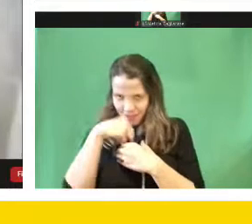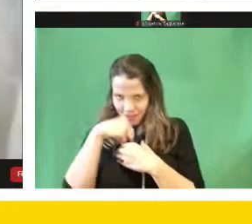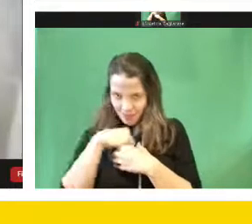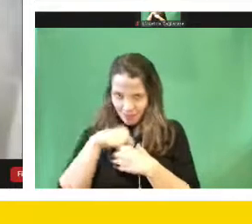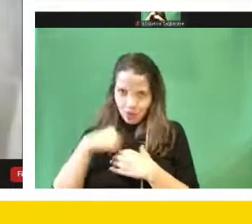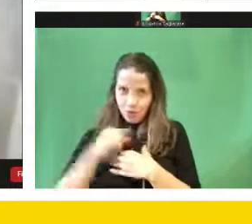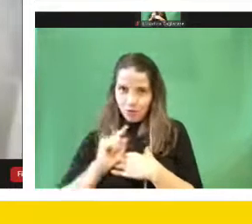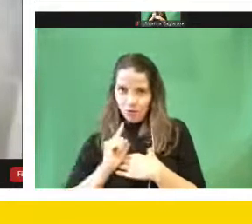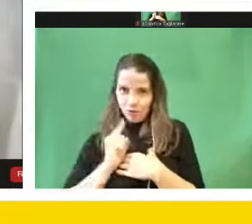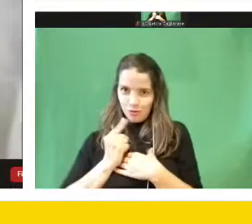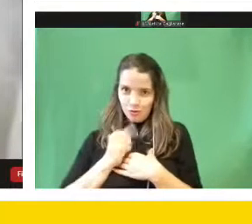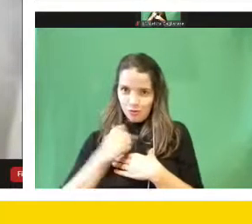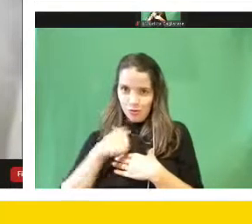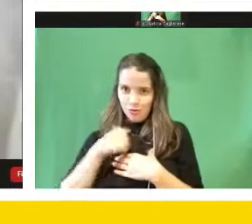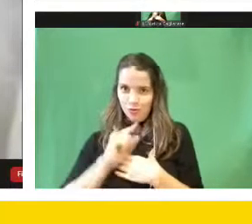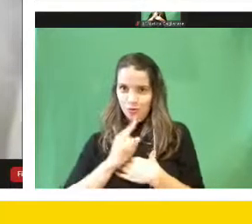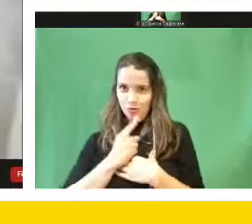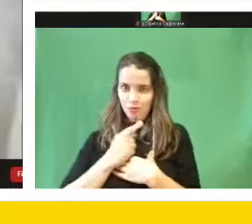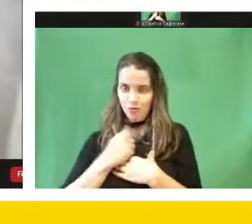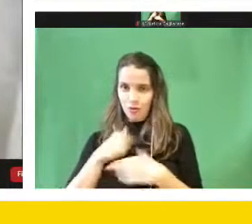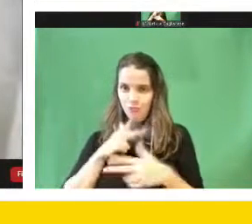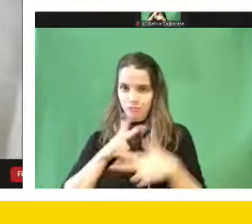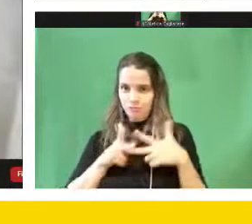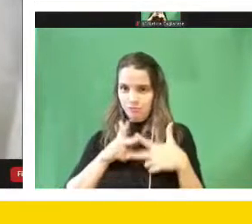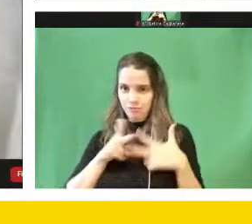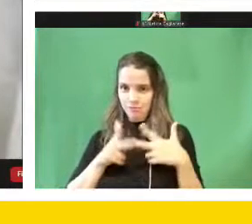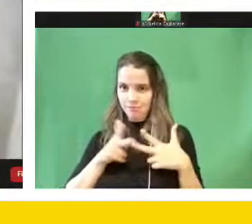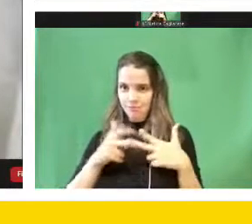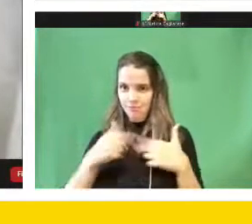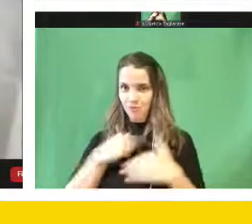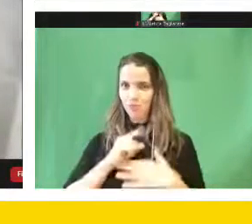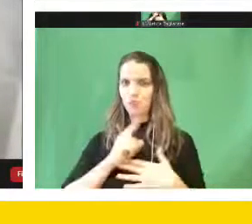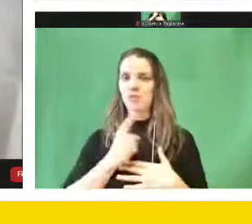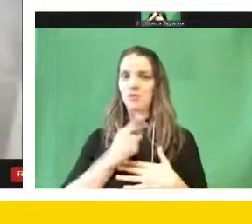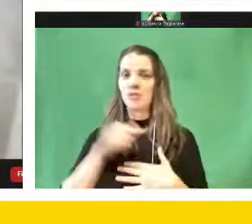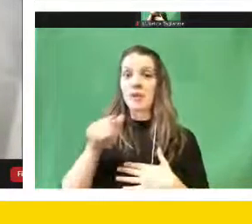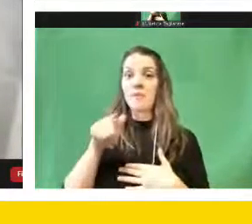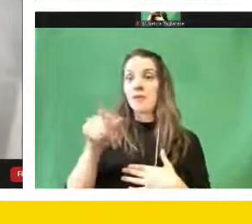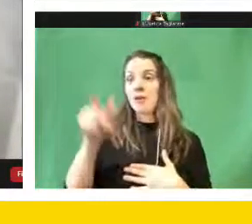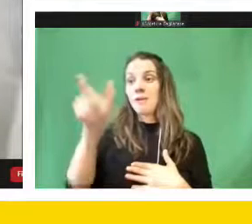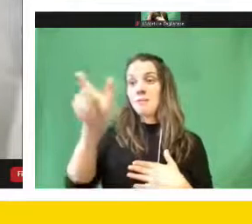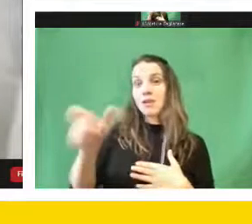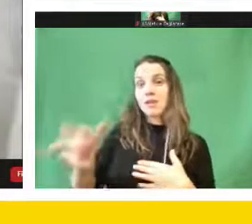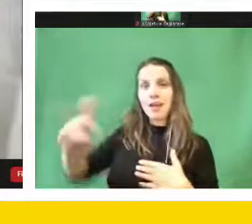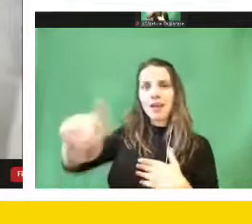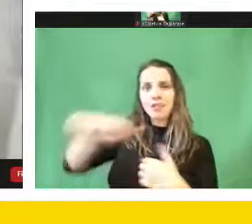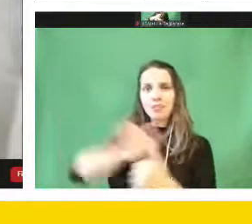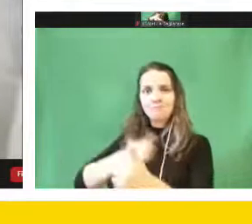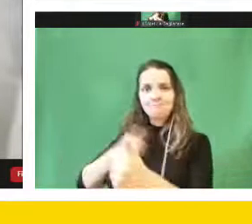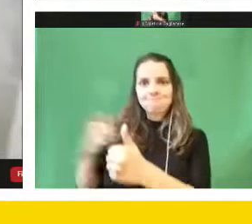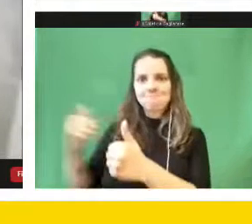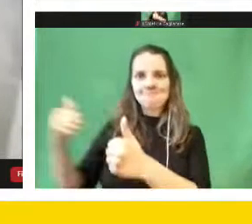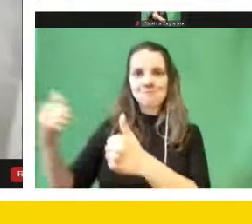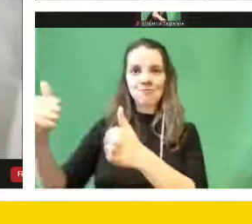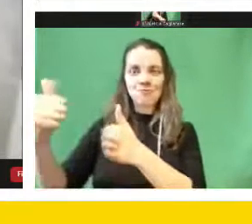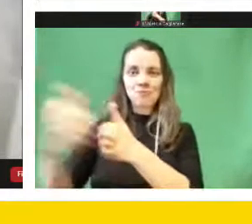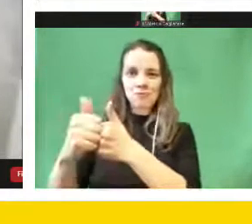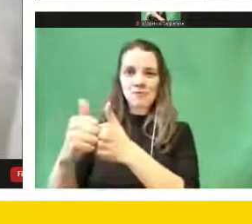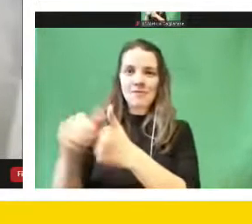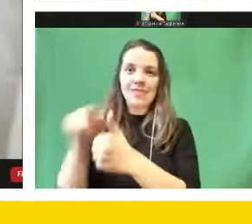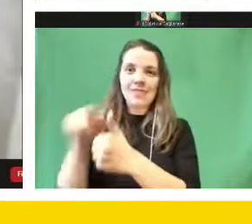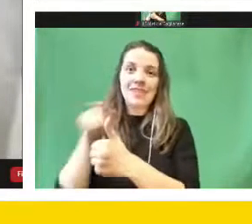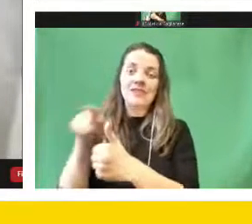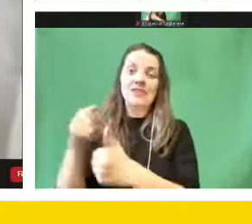hacemos nosotros mismos y se nos escapa la liebre por el otro lado. Entonces creo que lo que vimos en estas dos jornadas,